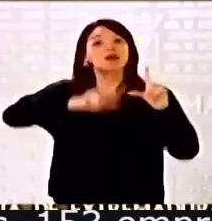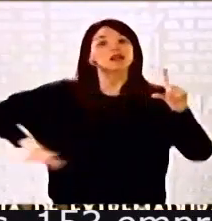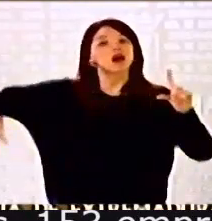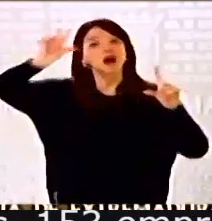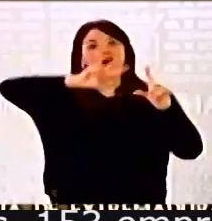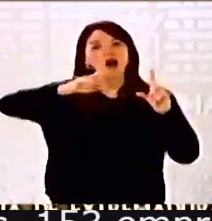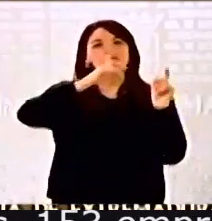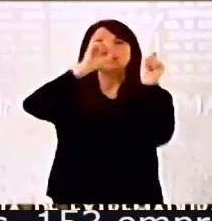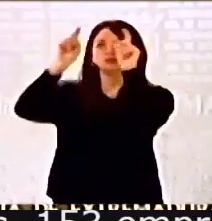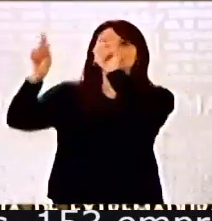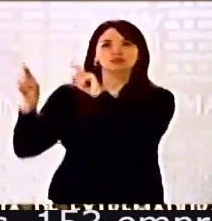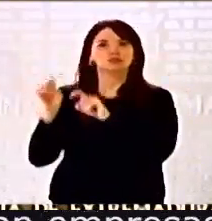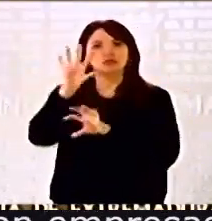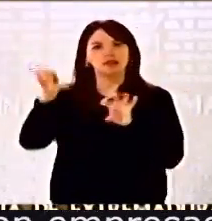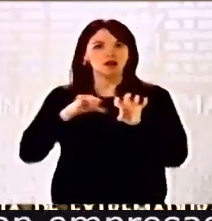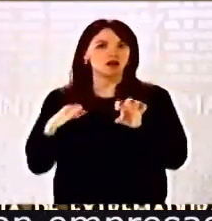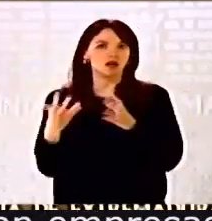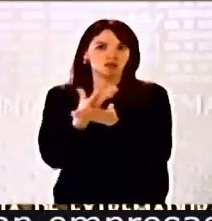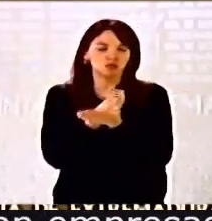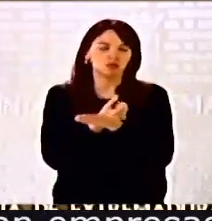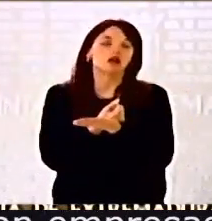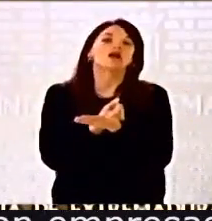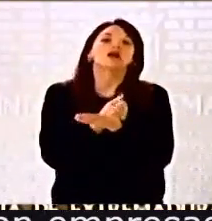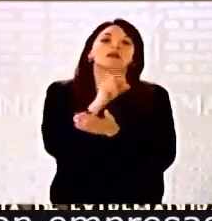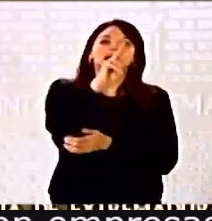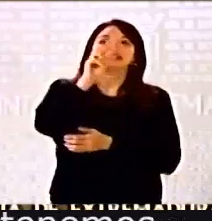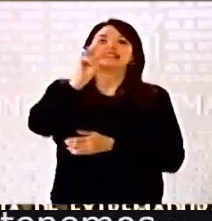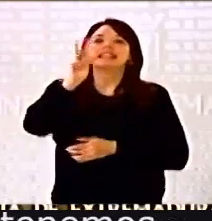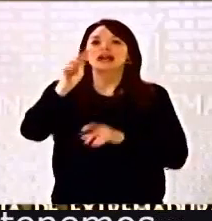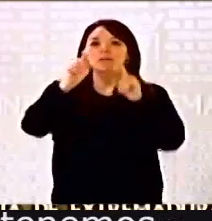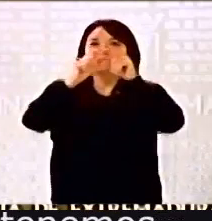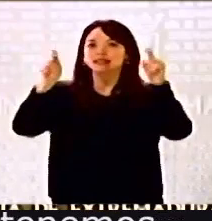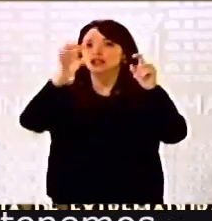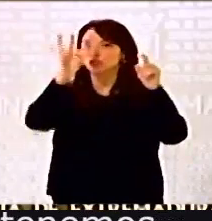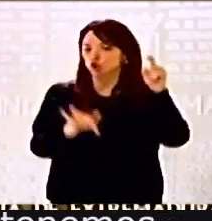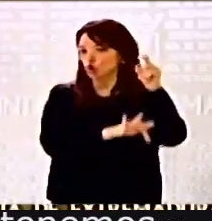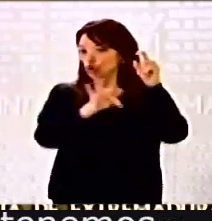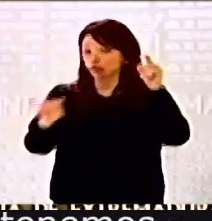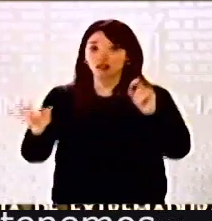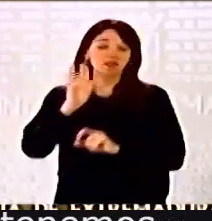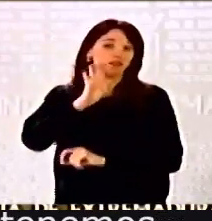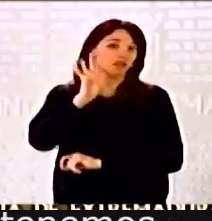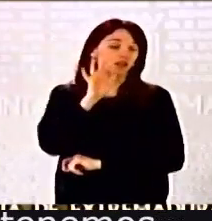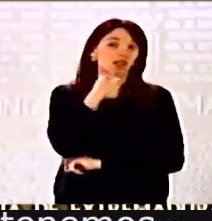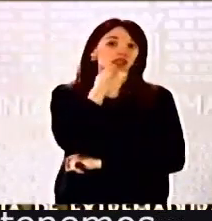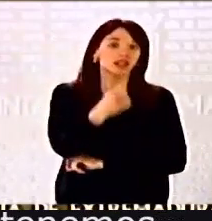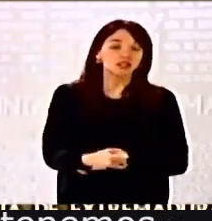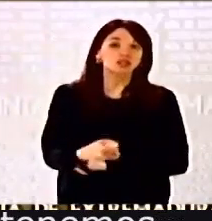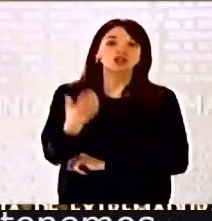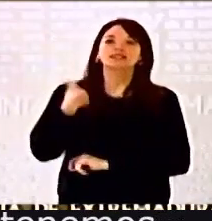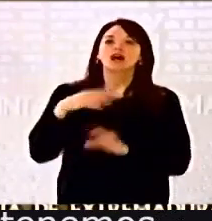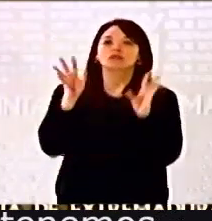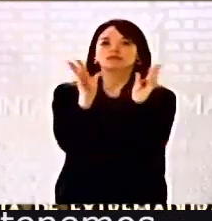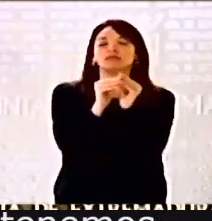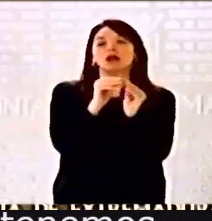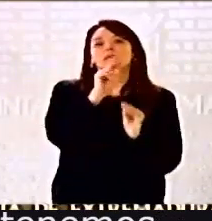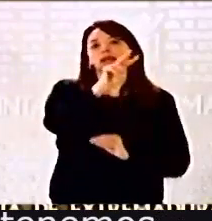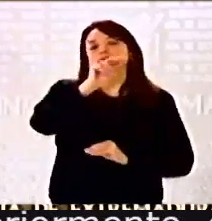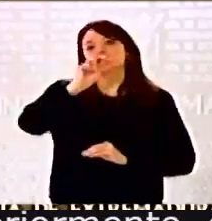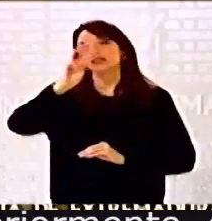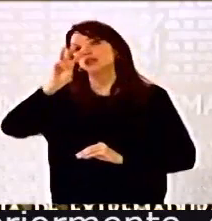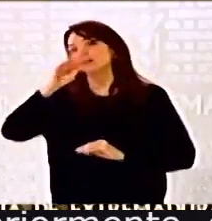muchas comunidades autónomas, tenemos recogidas 23 empresas. El total, como he dicho anteriormente, eso nos da